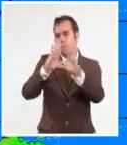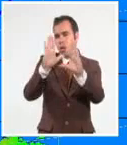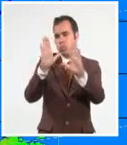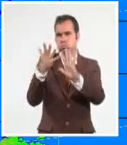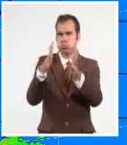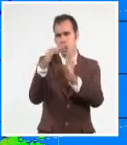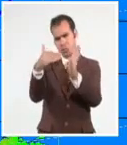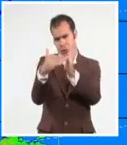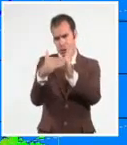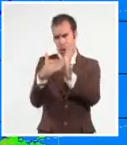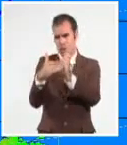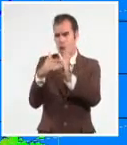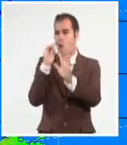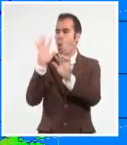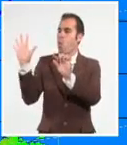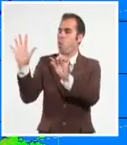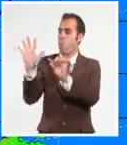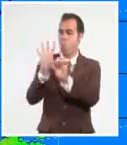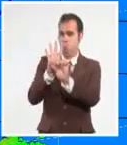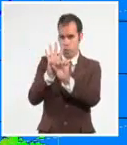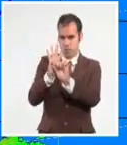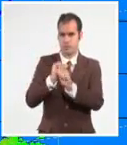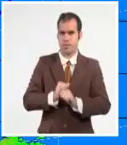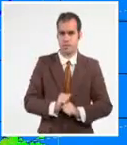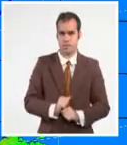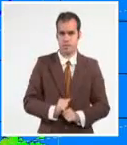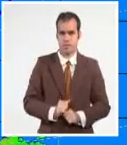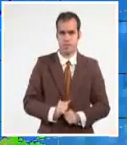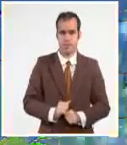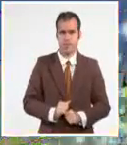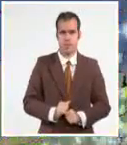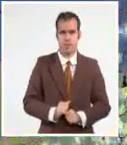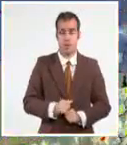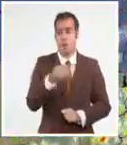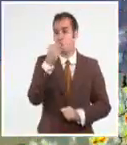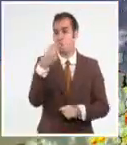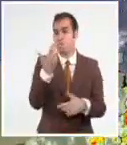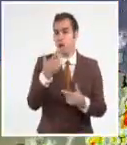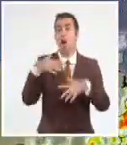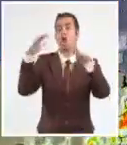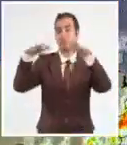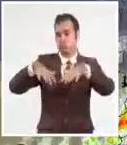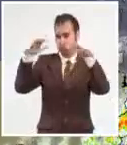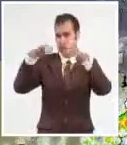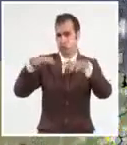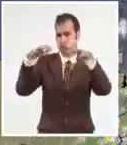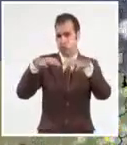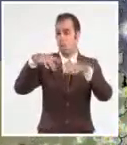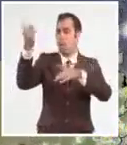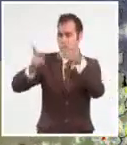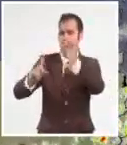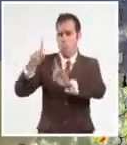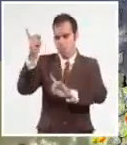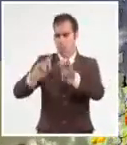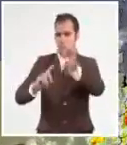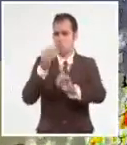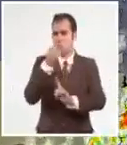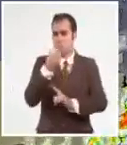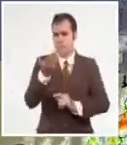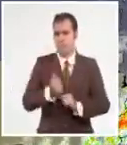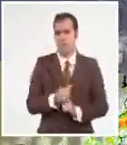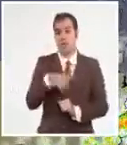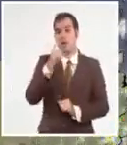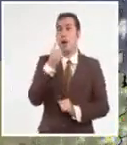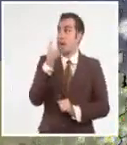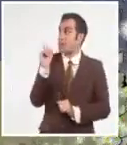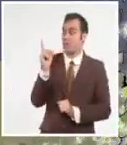tarde estará afectando la región occidental de nuestro territorio con numerosos chubascos, lluvias y tormentas eléctricas. Observen que está precedido